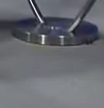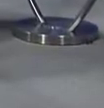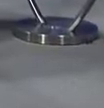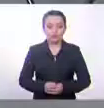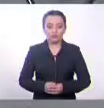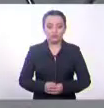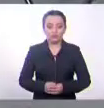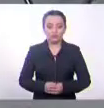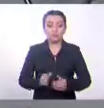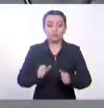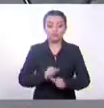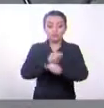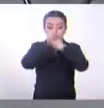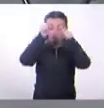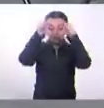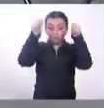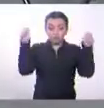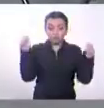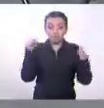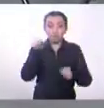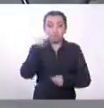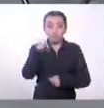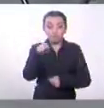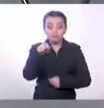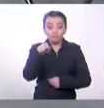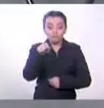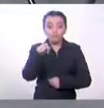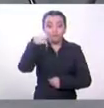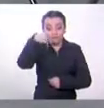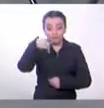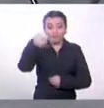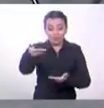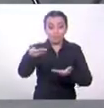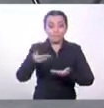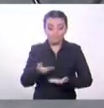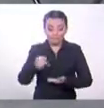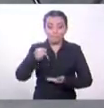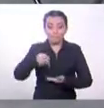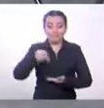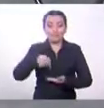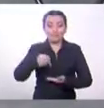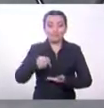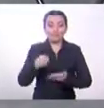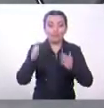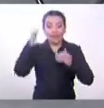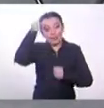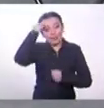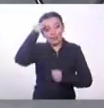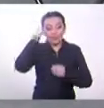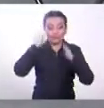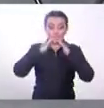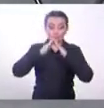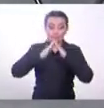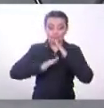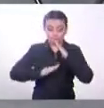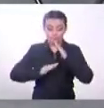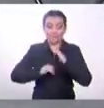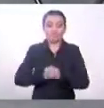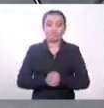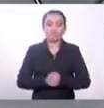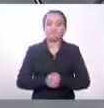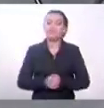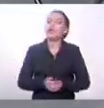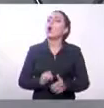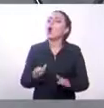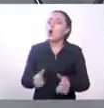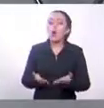Buenos días, amiguitos y amiguitas. Bienvenidos nuevamente a este espacio Aprendamos en Casa. ¿Están listos? ¿Qué tal, Mayra? ¿Cómo te